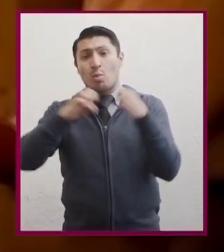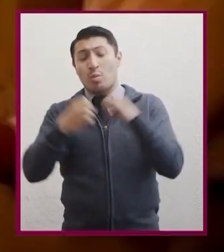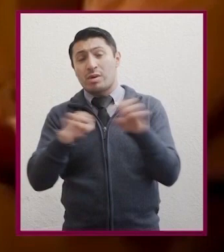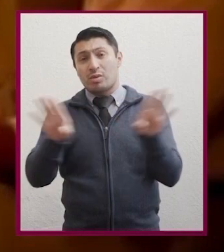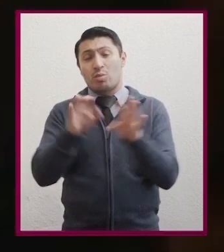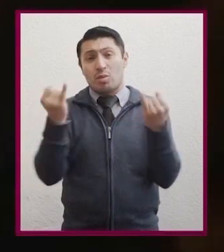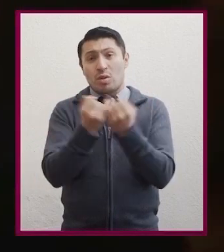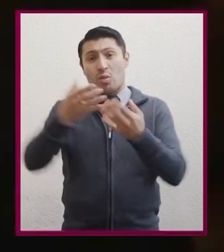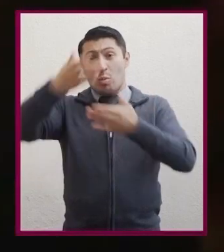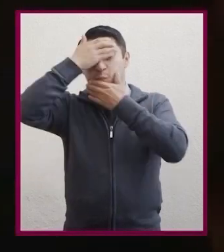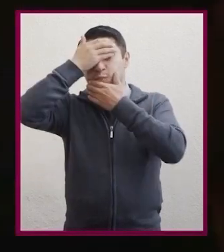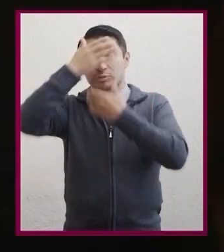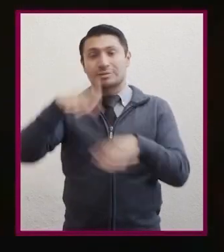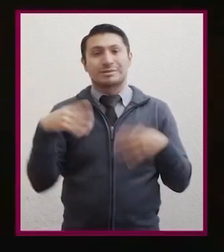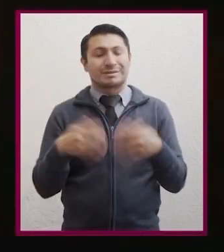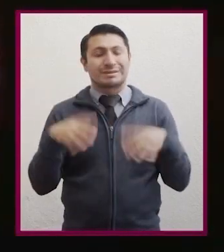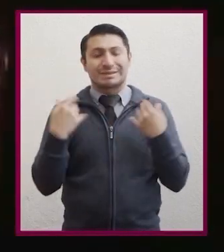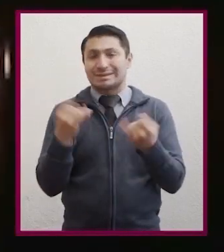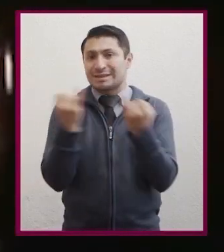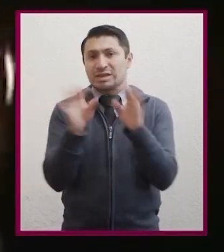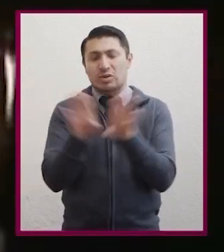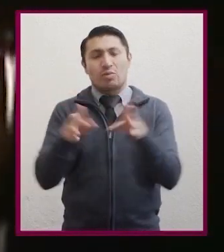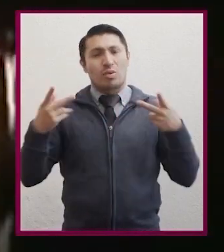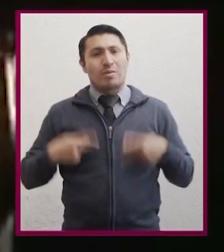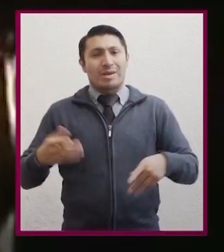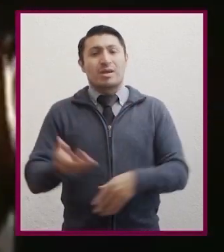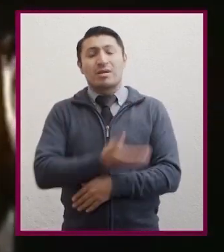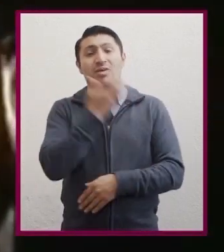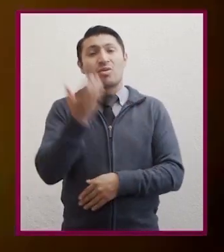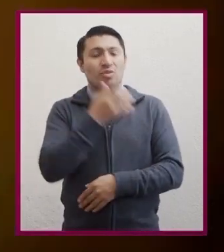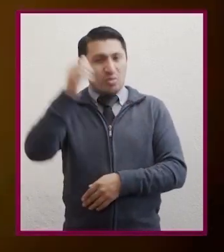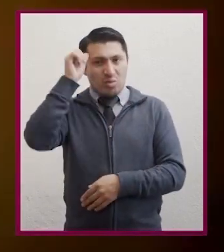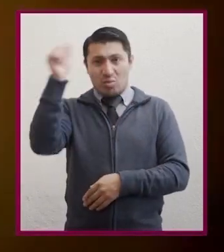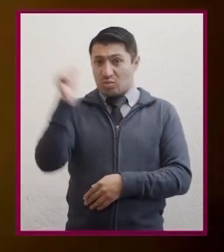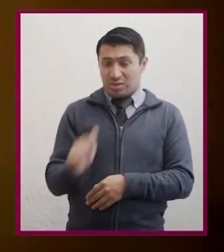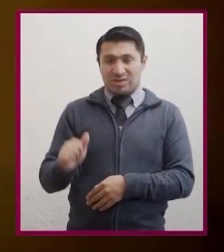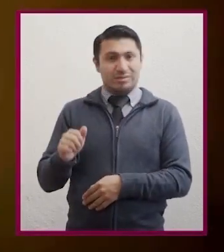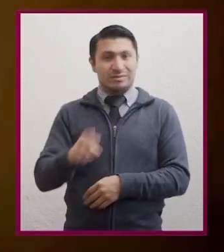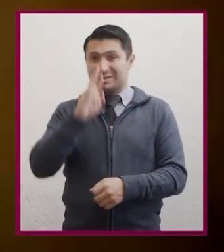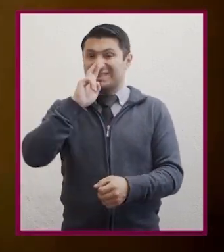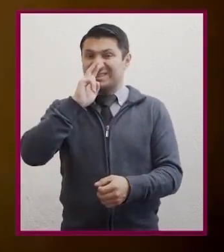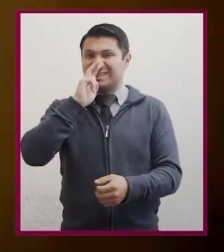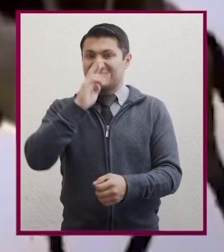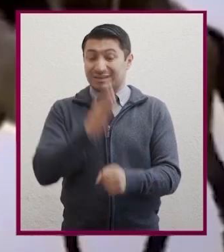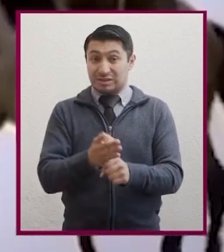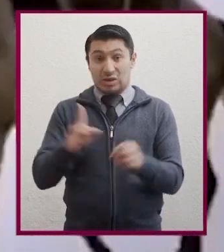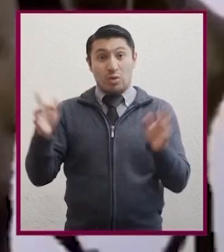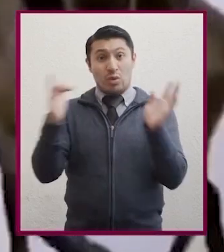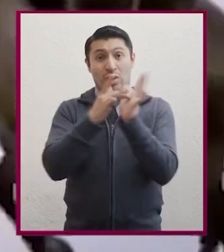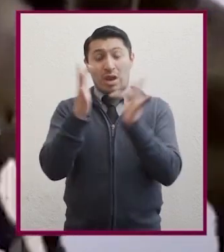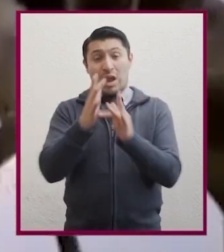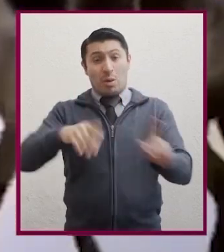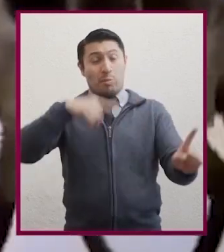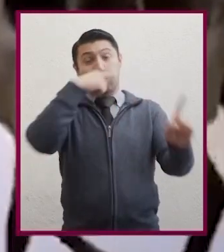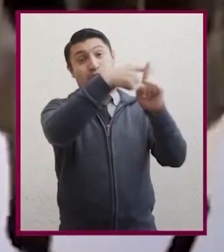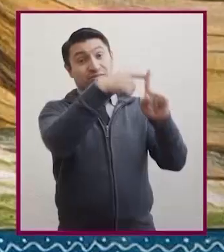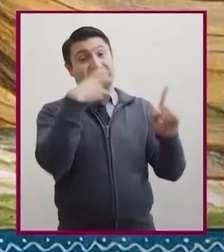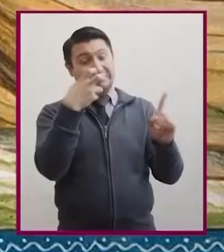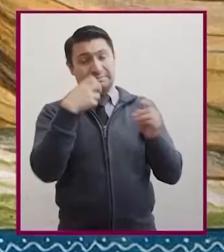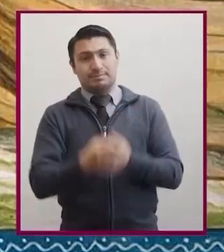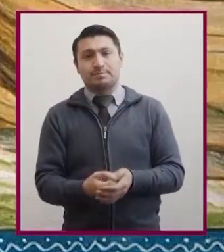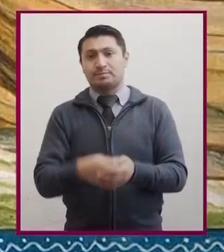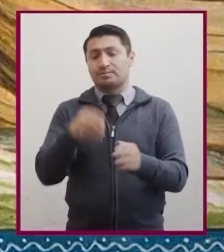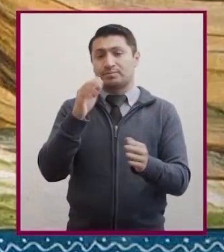a los musulmanes, además de considerar gente con costumbres pecaminosas responsables de la crucifixión de Cristo. El rechazo de